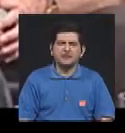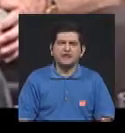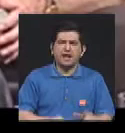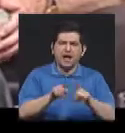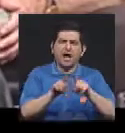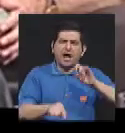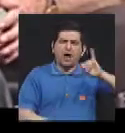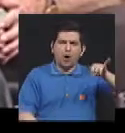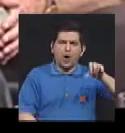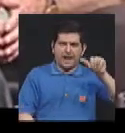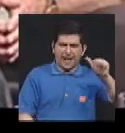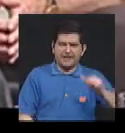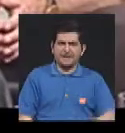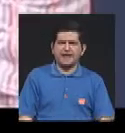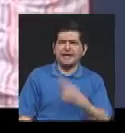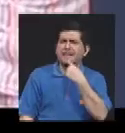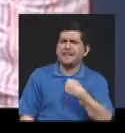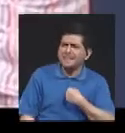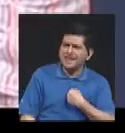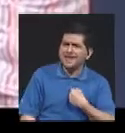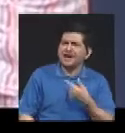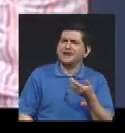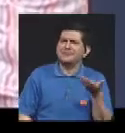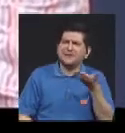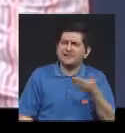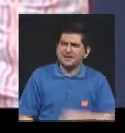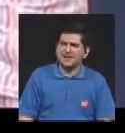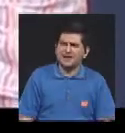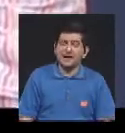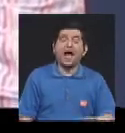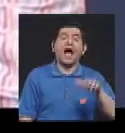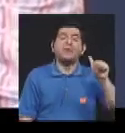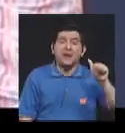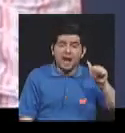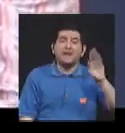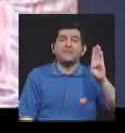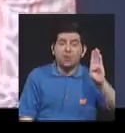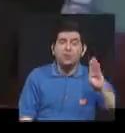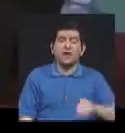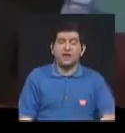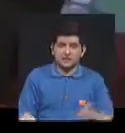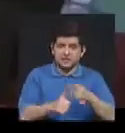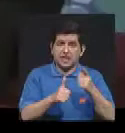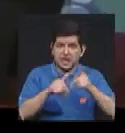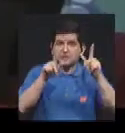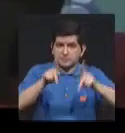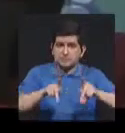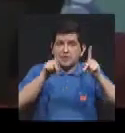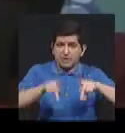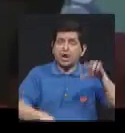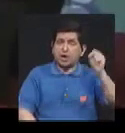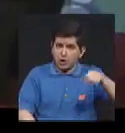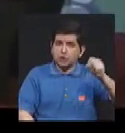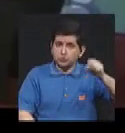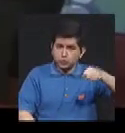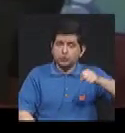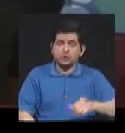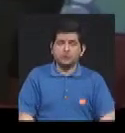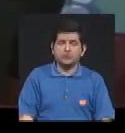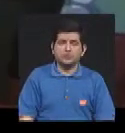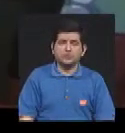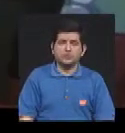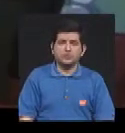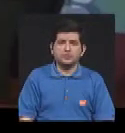Marcela Aguilar, digan ustedes los nombres. Abelardo Brenes, fueron de los primeros, ¿verdad? De los primeros, sí, sí,